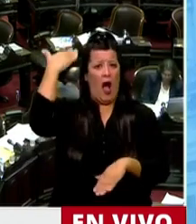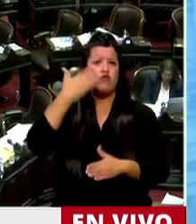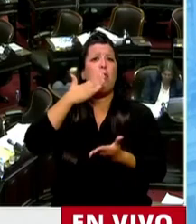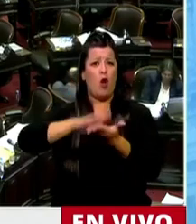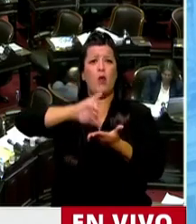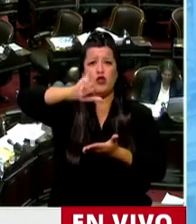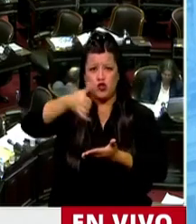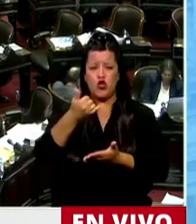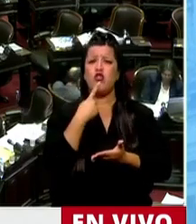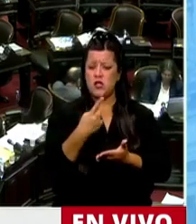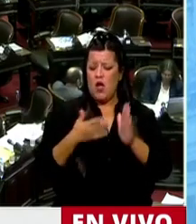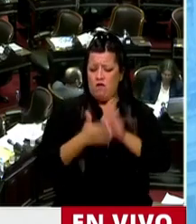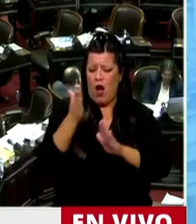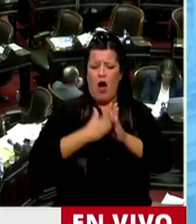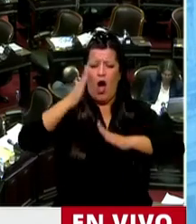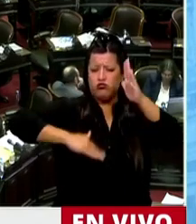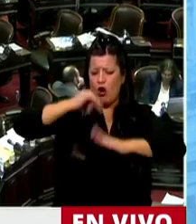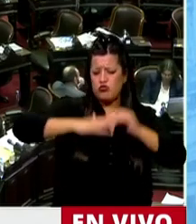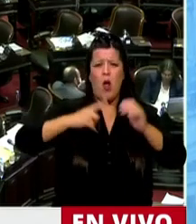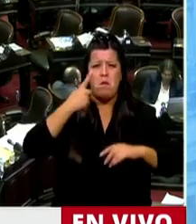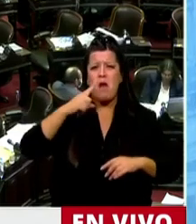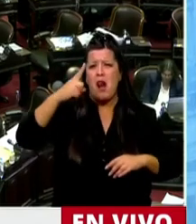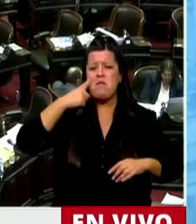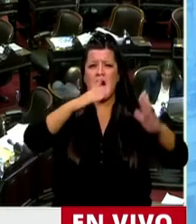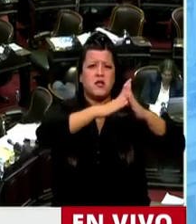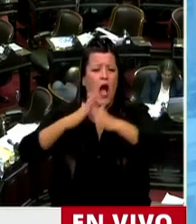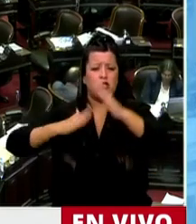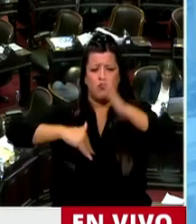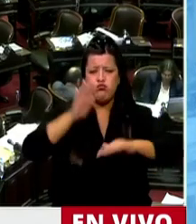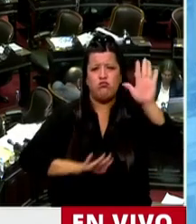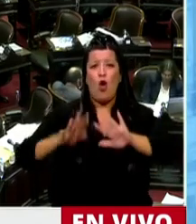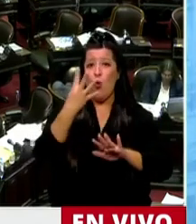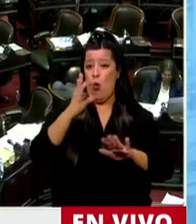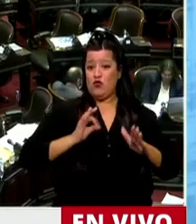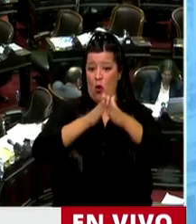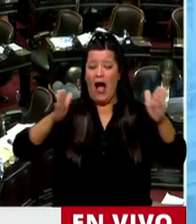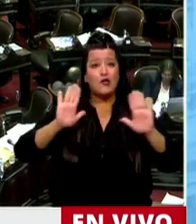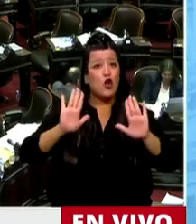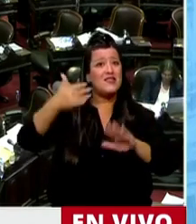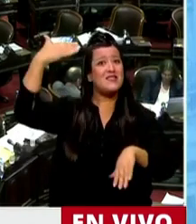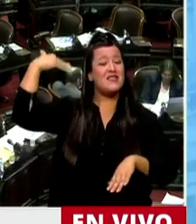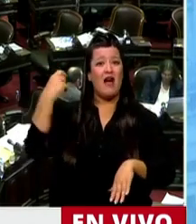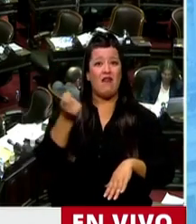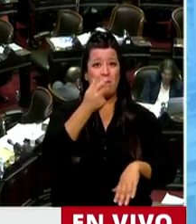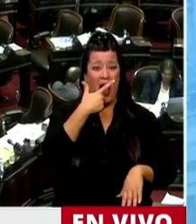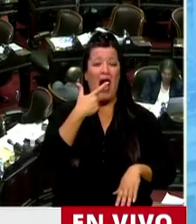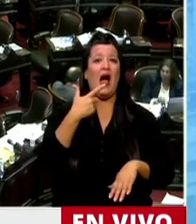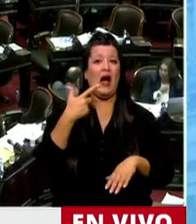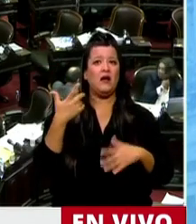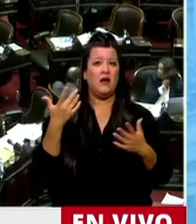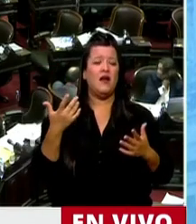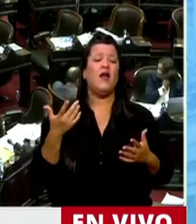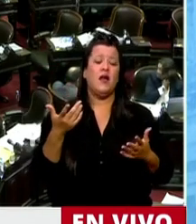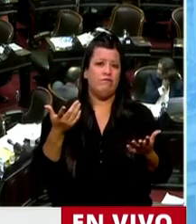se iban a construir miles y miles de viviendas durante los 4 años de gestión del domador de